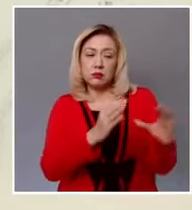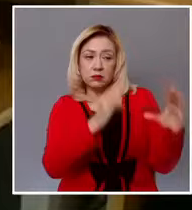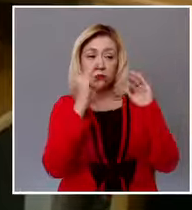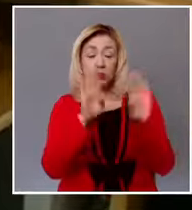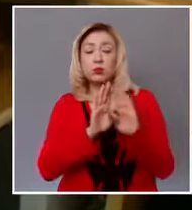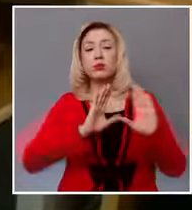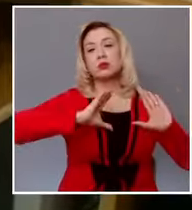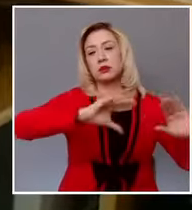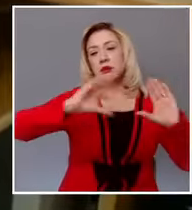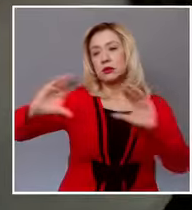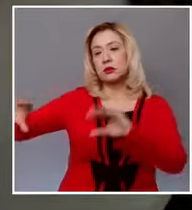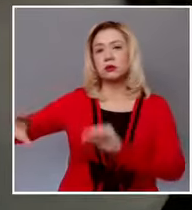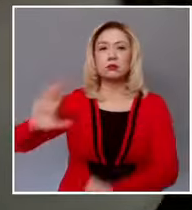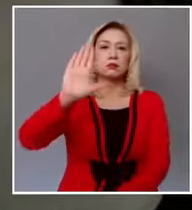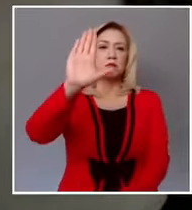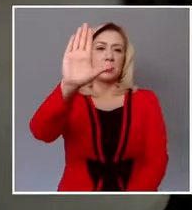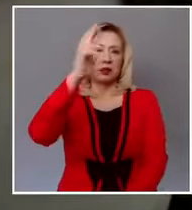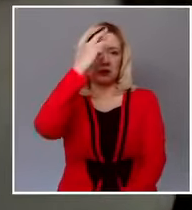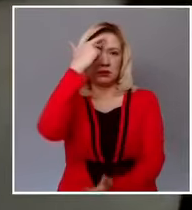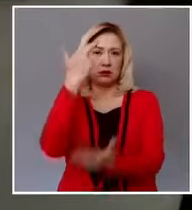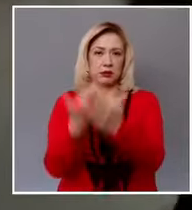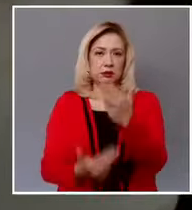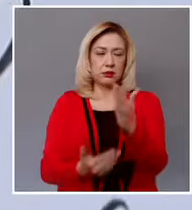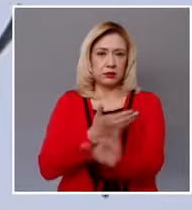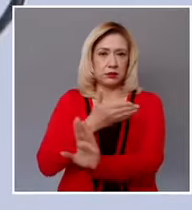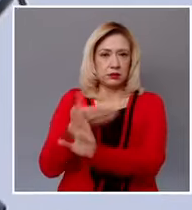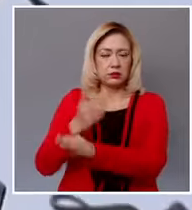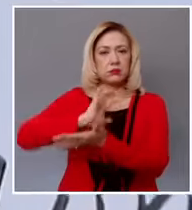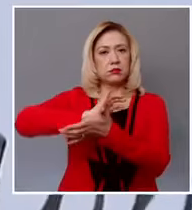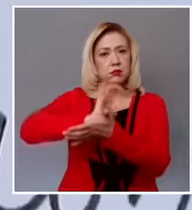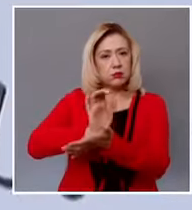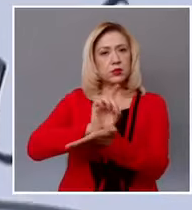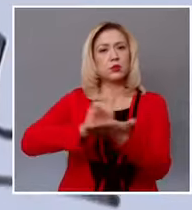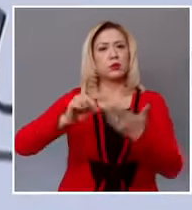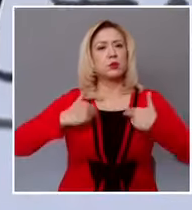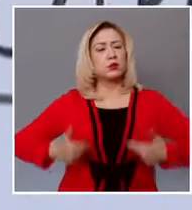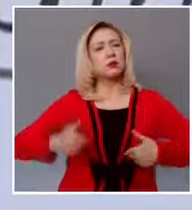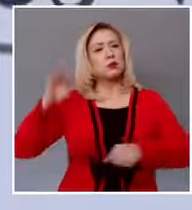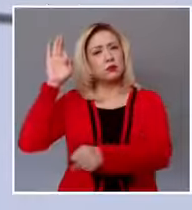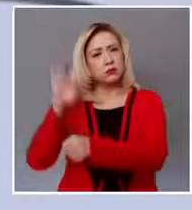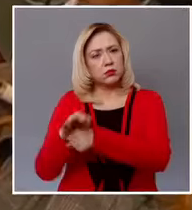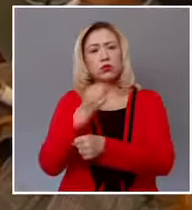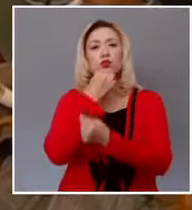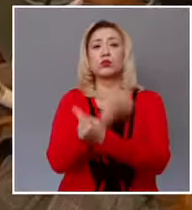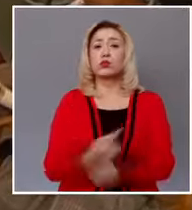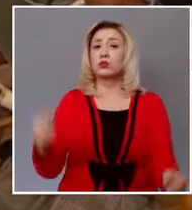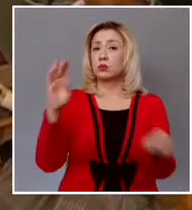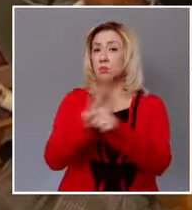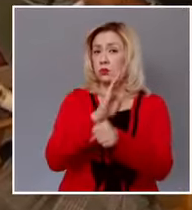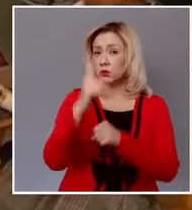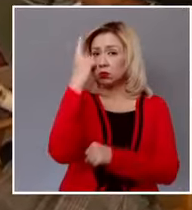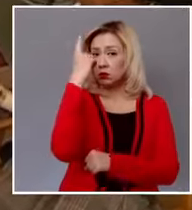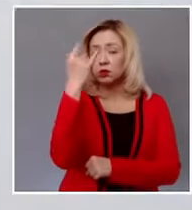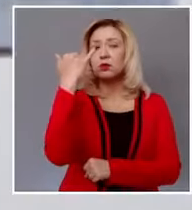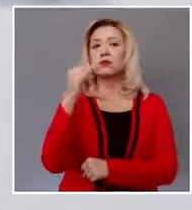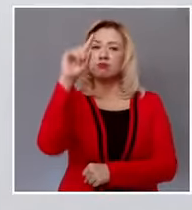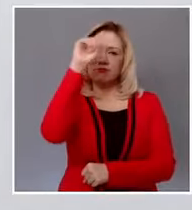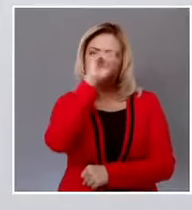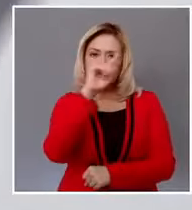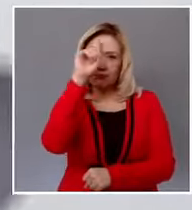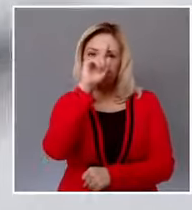violencia, discriminación, defensa de derechos humanos, protección a la infancia y orientación sobre temas de género